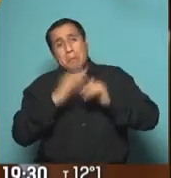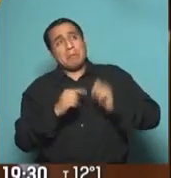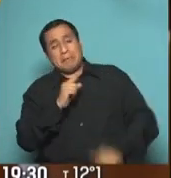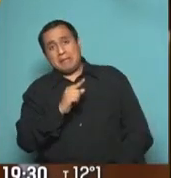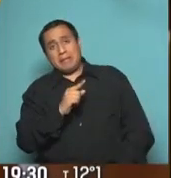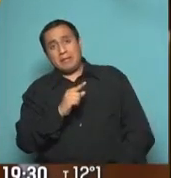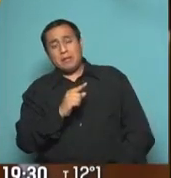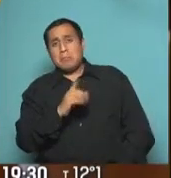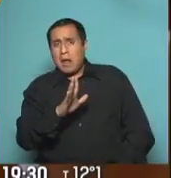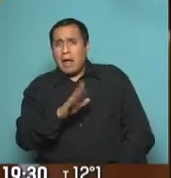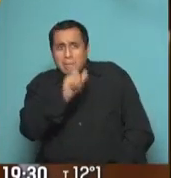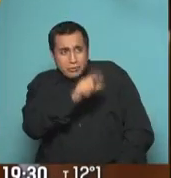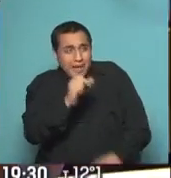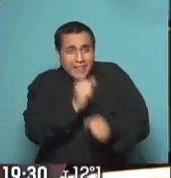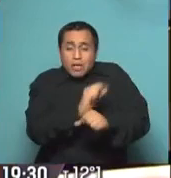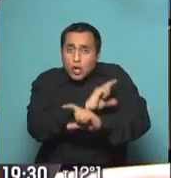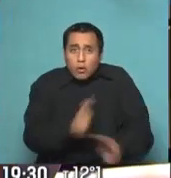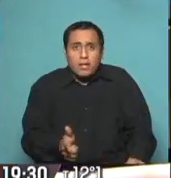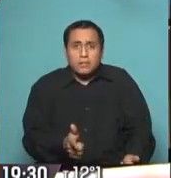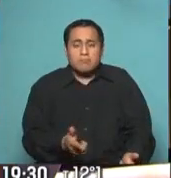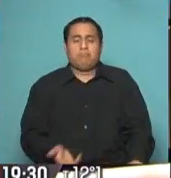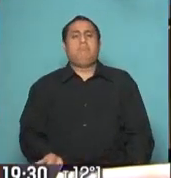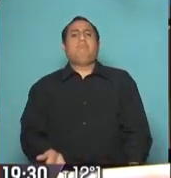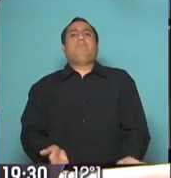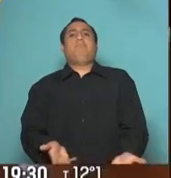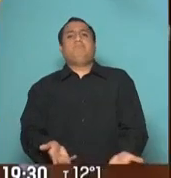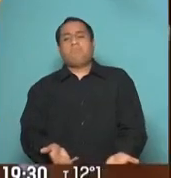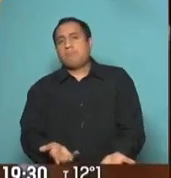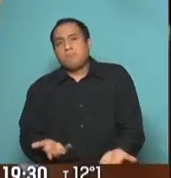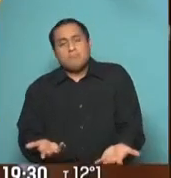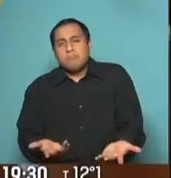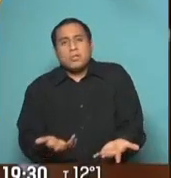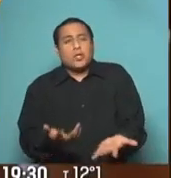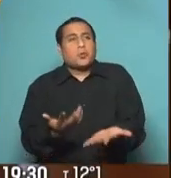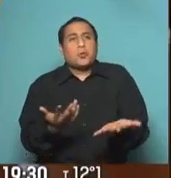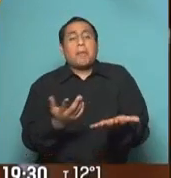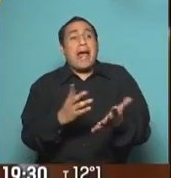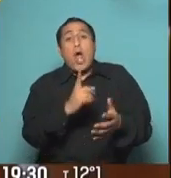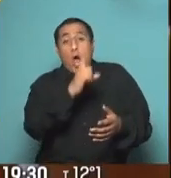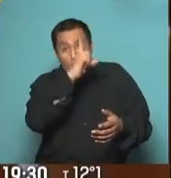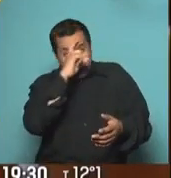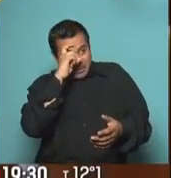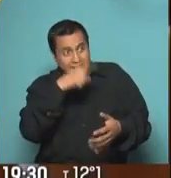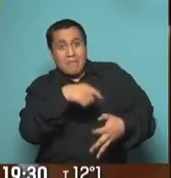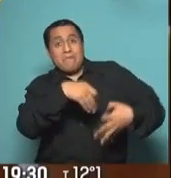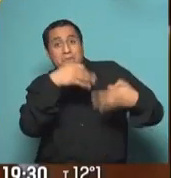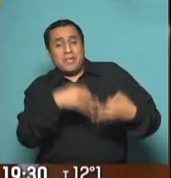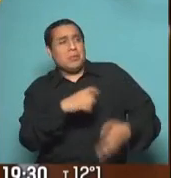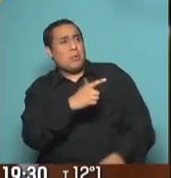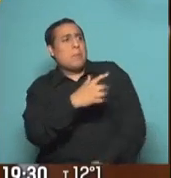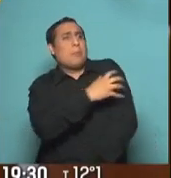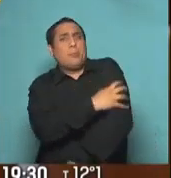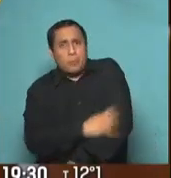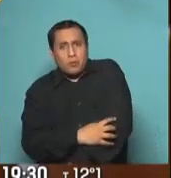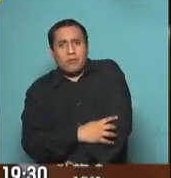del país y el quinto más grande de latinoamérica pero en los hospitales no tienen insumos es como